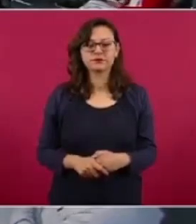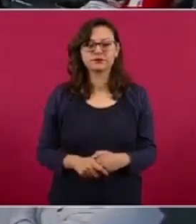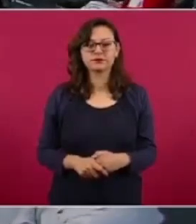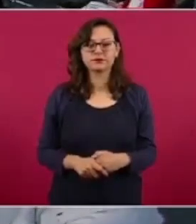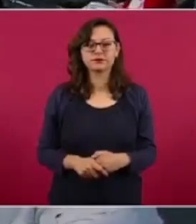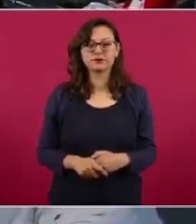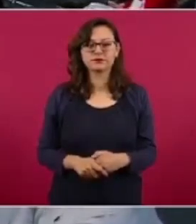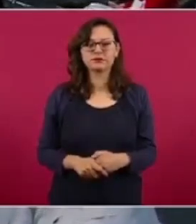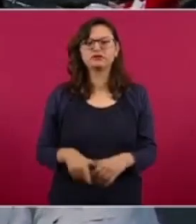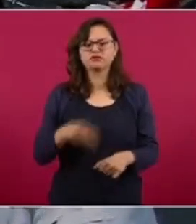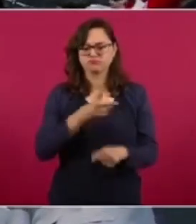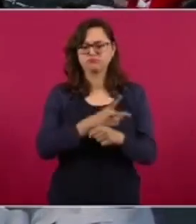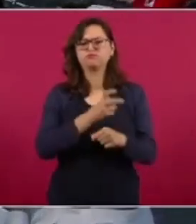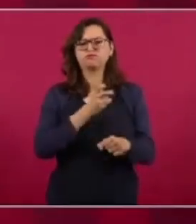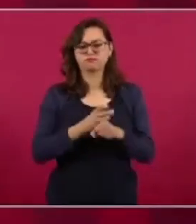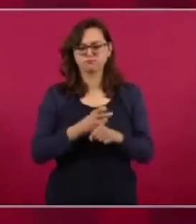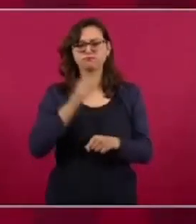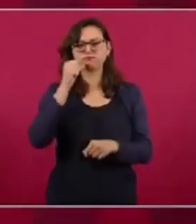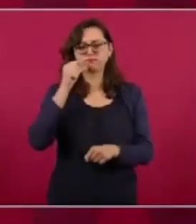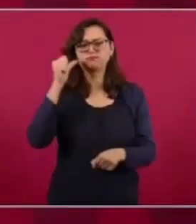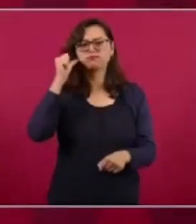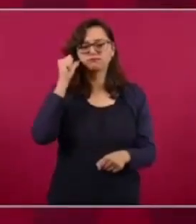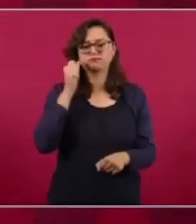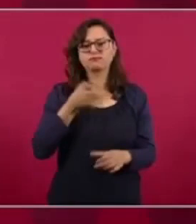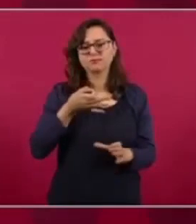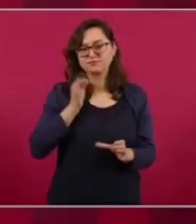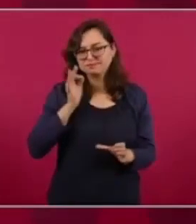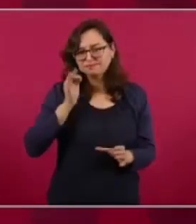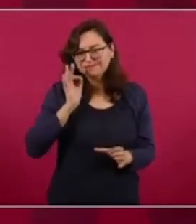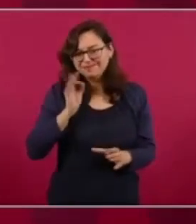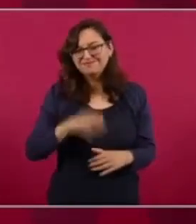presidente? Lo invité ayer a tomarnos un café.